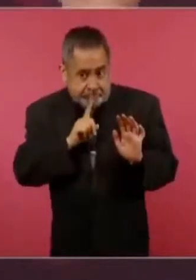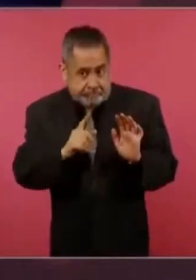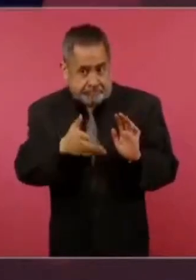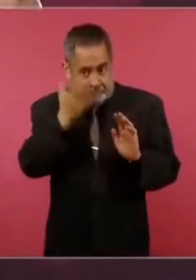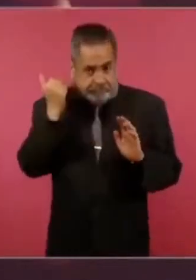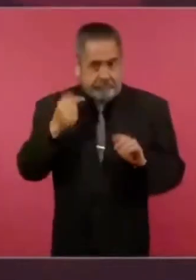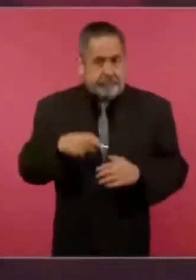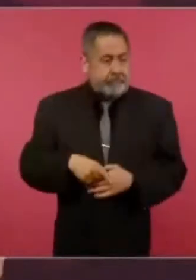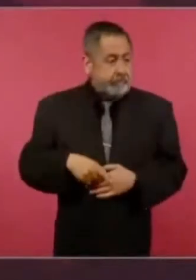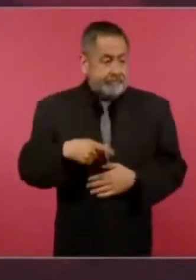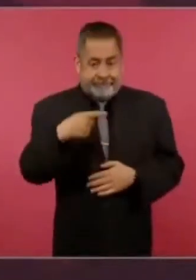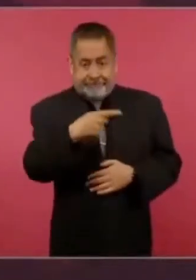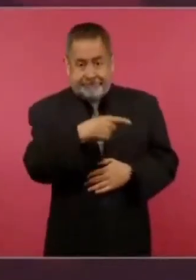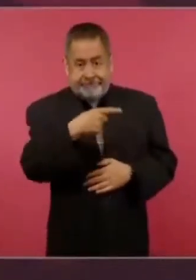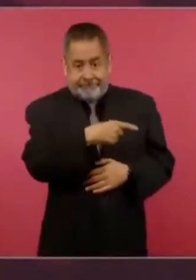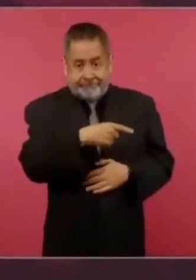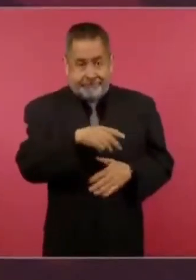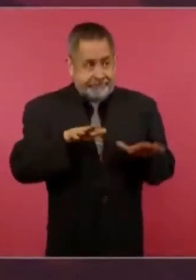esos aviones